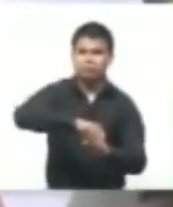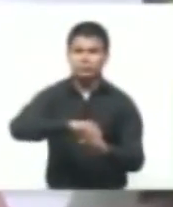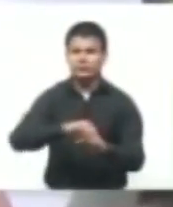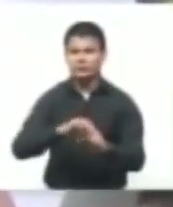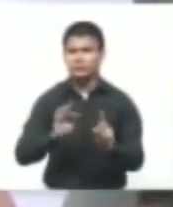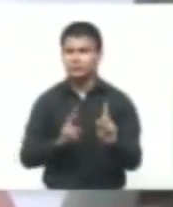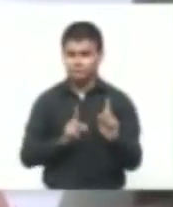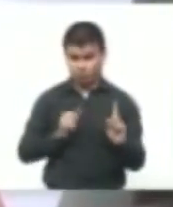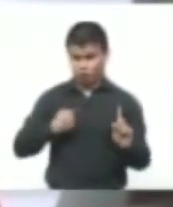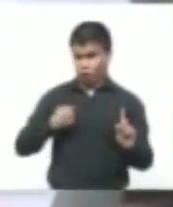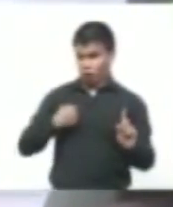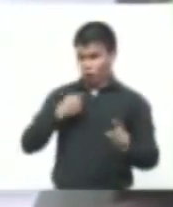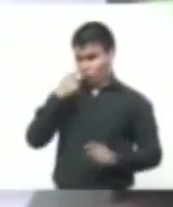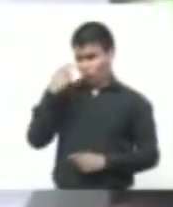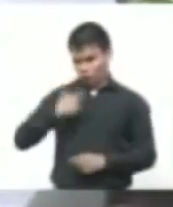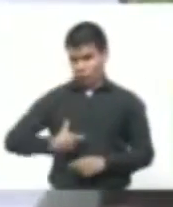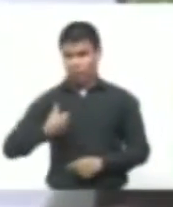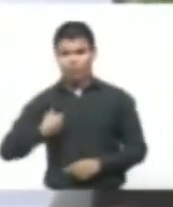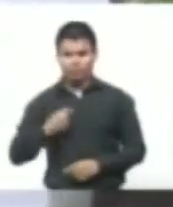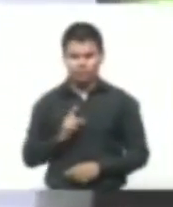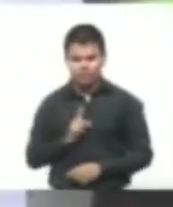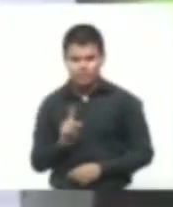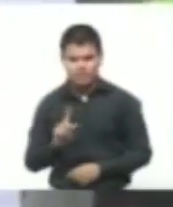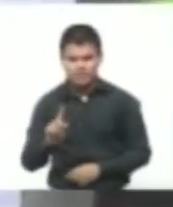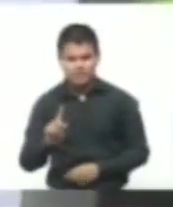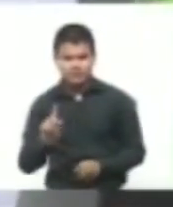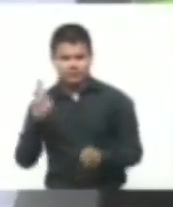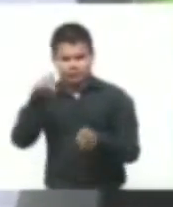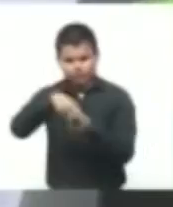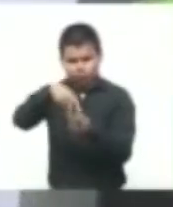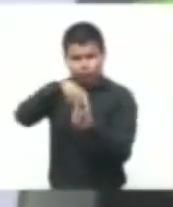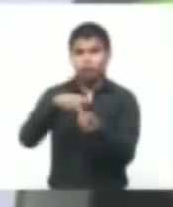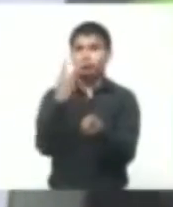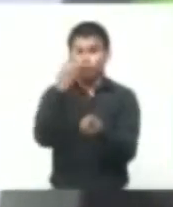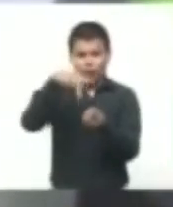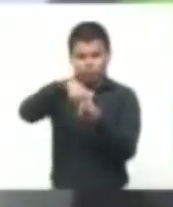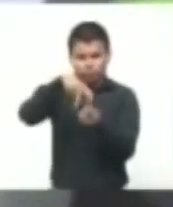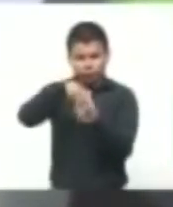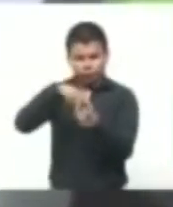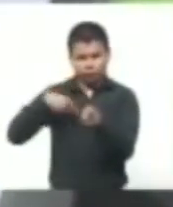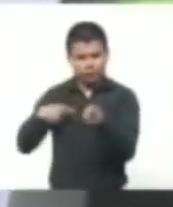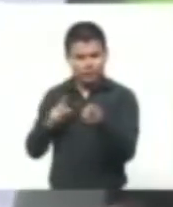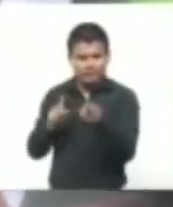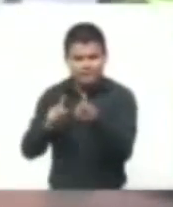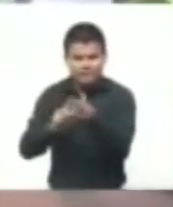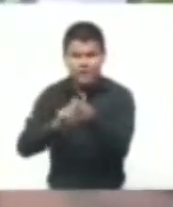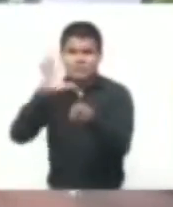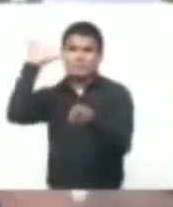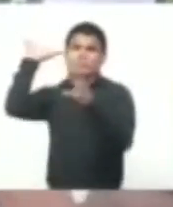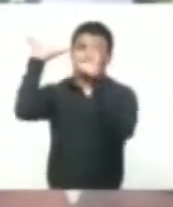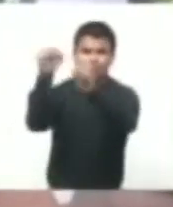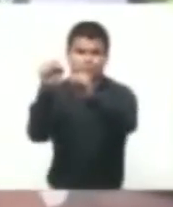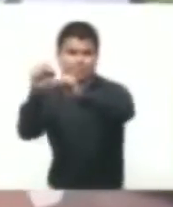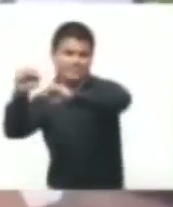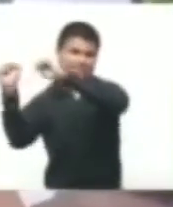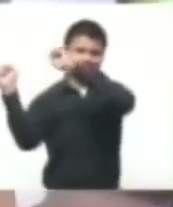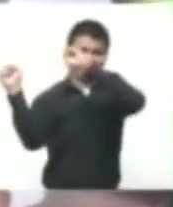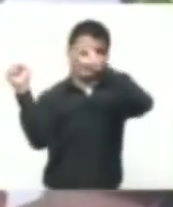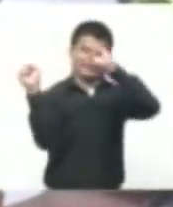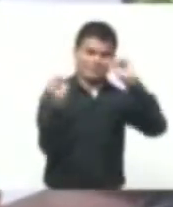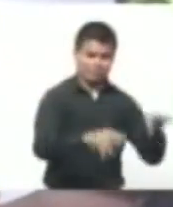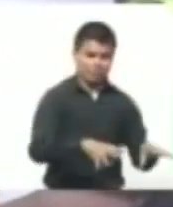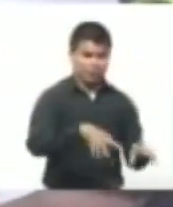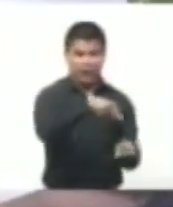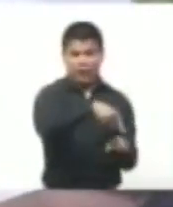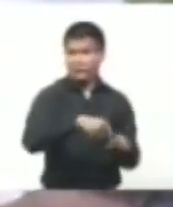al pasajero de atrás y lo saco de la moto. Al momento de sacarlo de la moto, él se asusta, comienza a correr, me voy